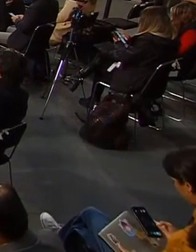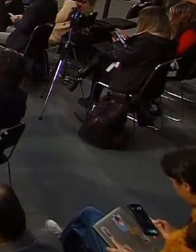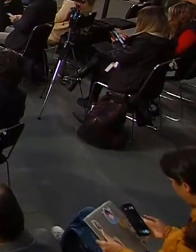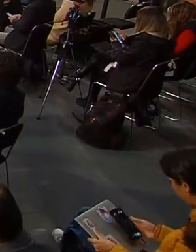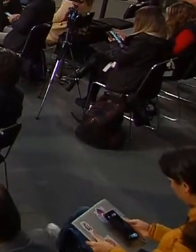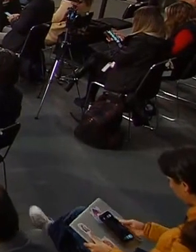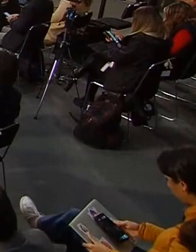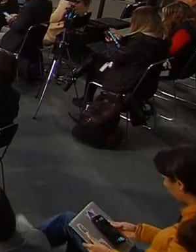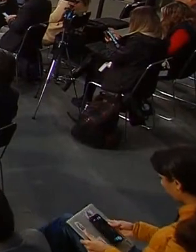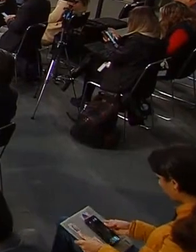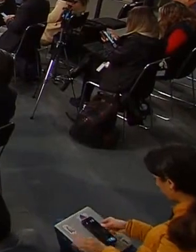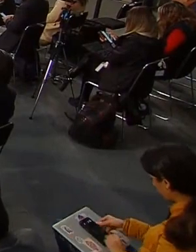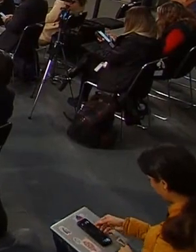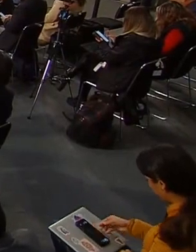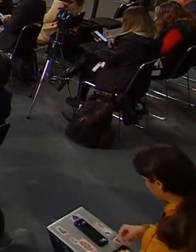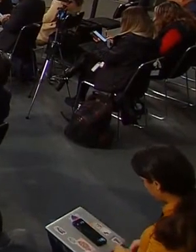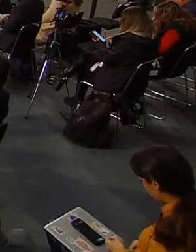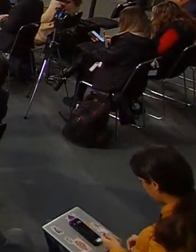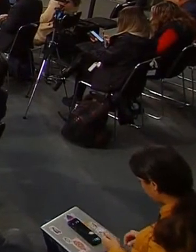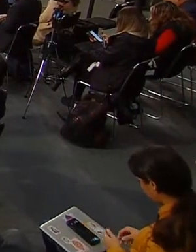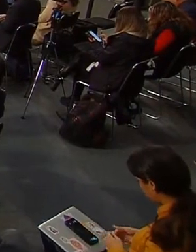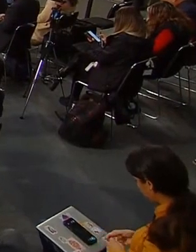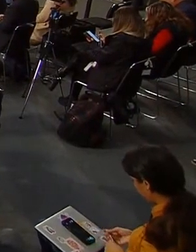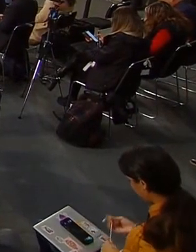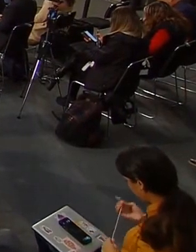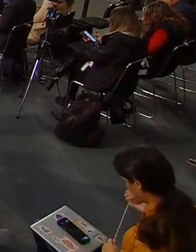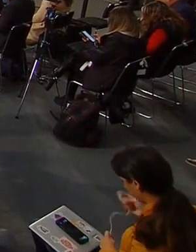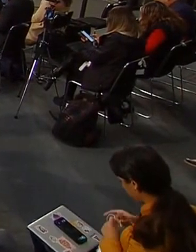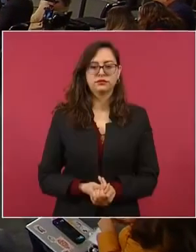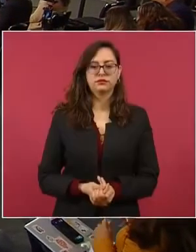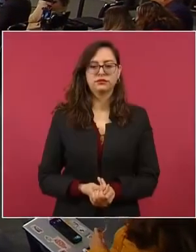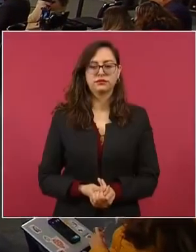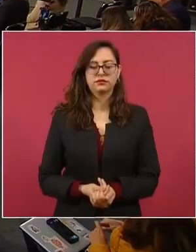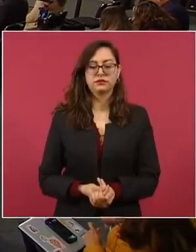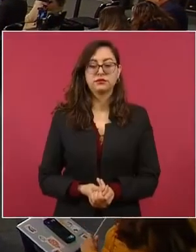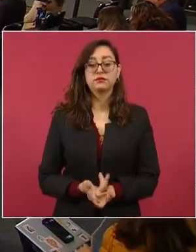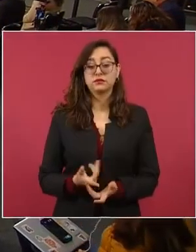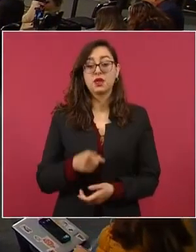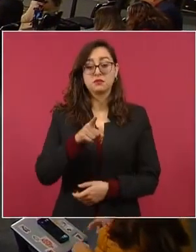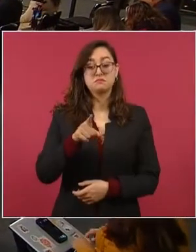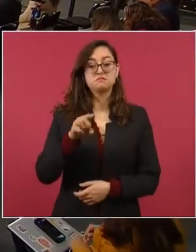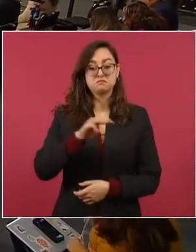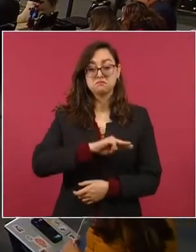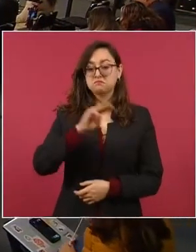de extorsión. O sea, he estado allá y me lo han denunciado.